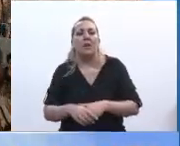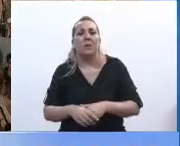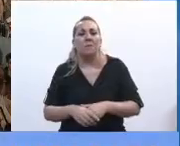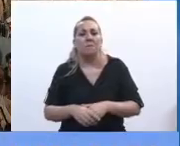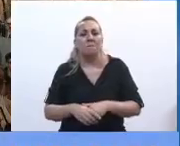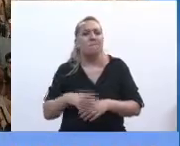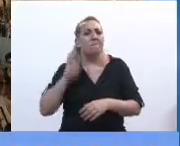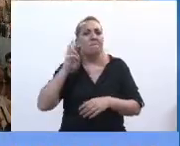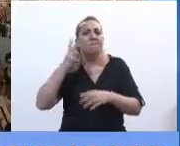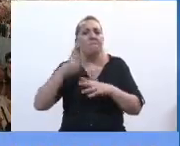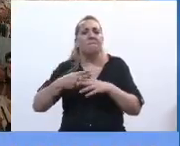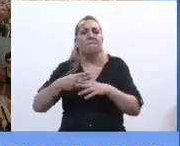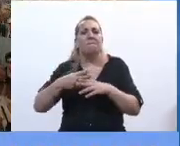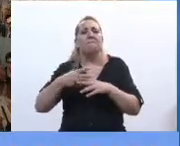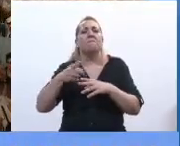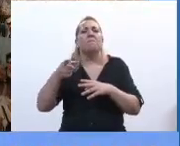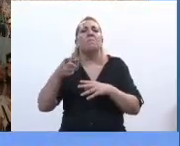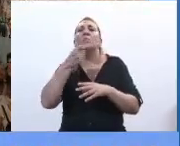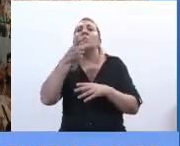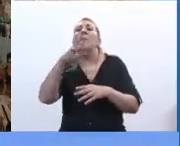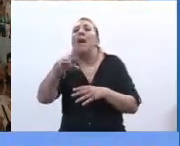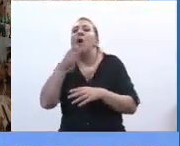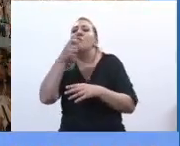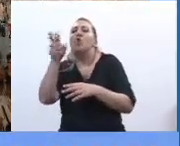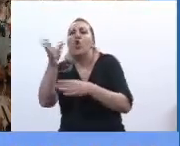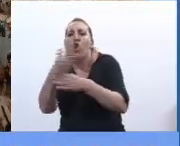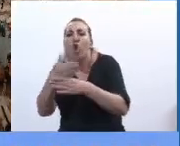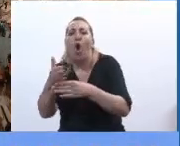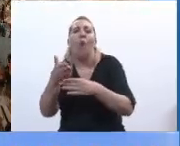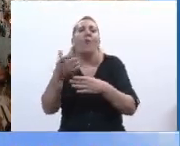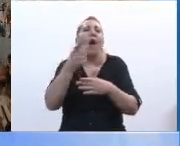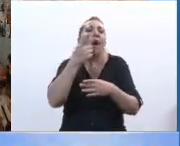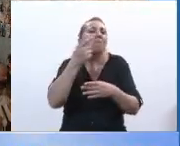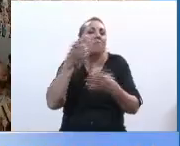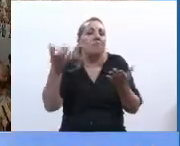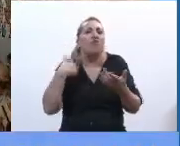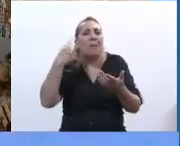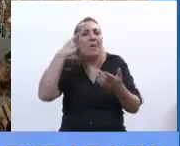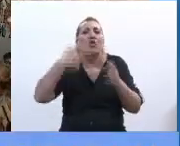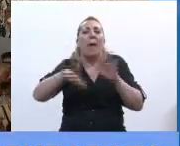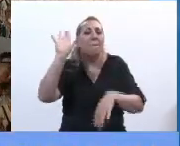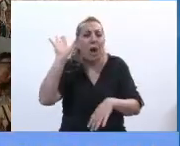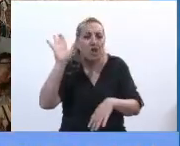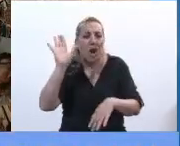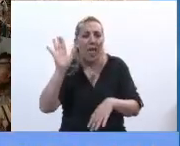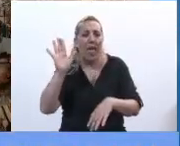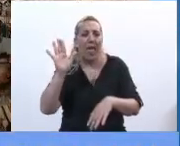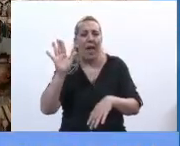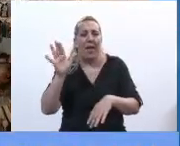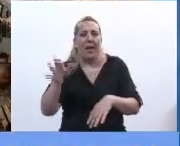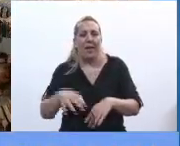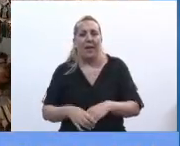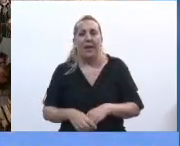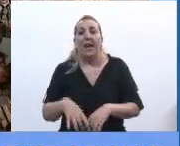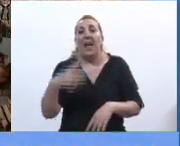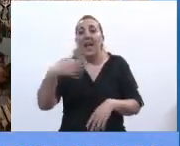novio este porque en definitiva yo creo que también en la gran mayoría de las veces que se tiene que tomar